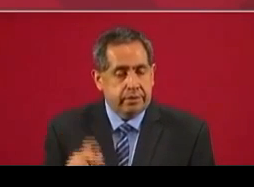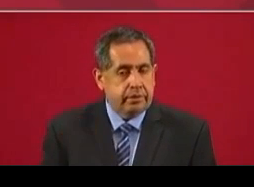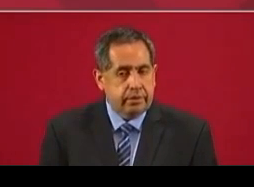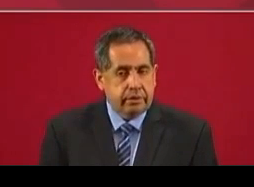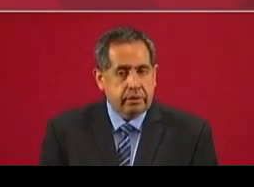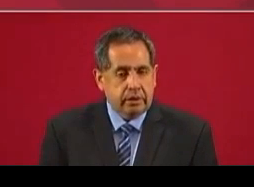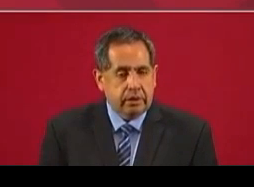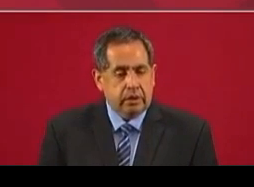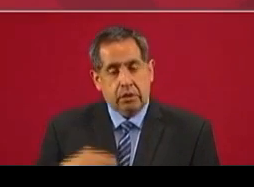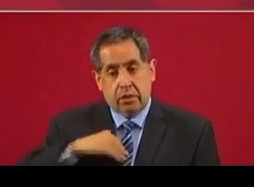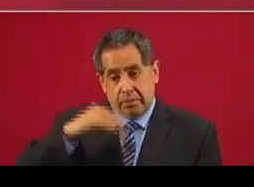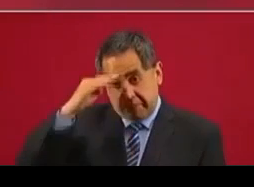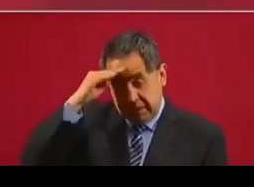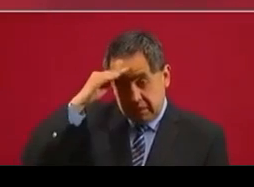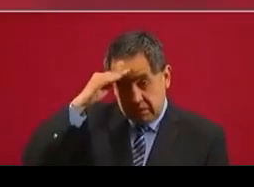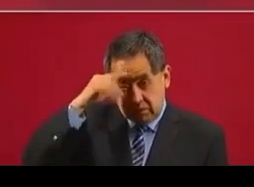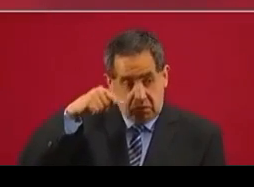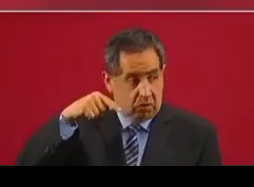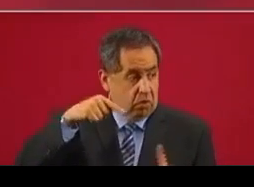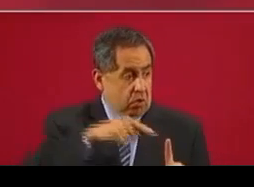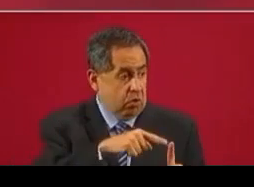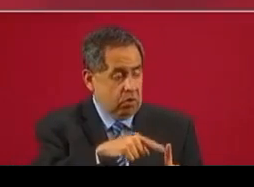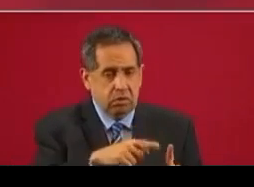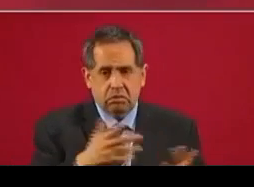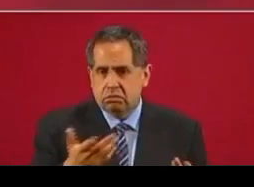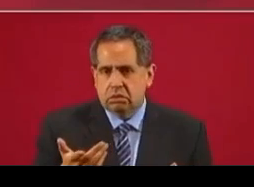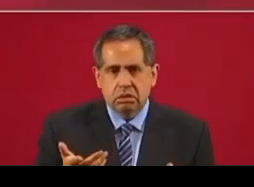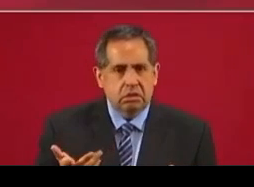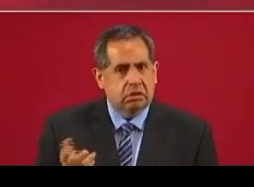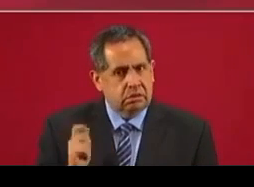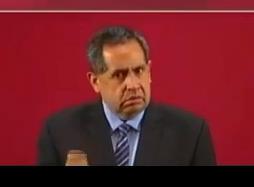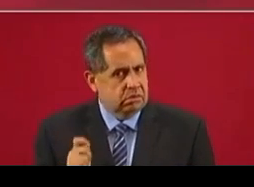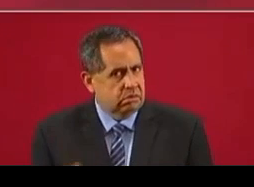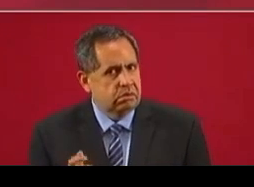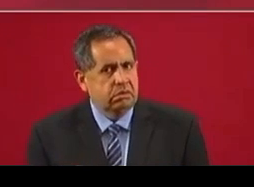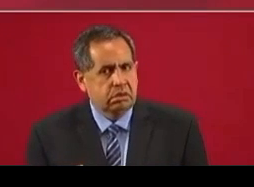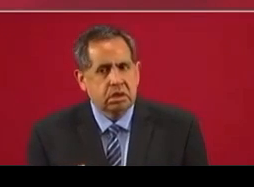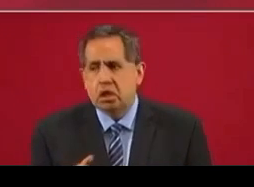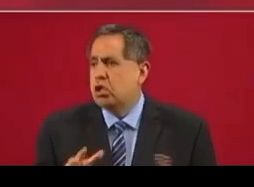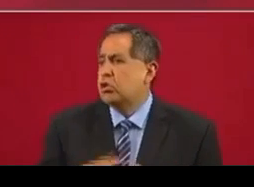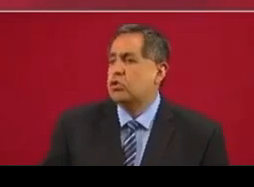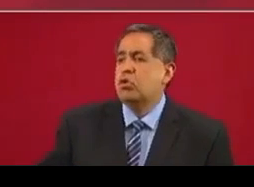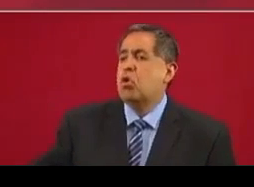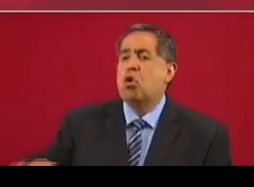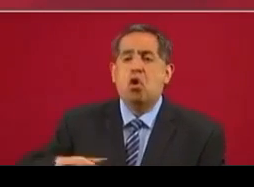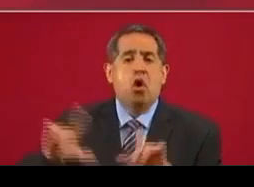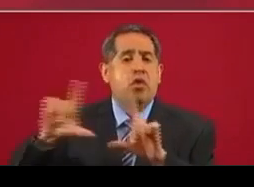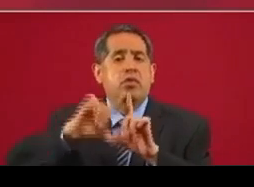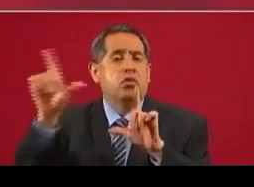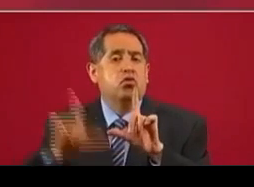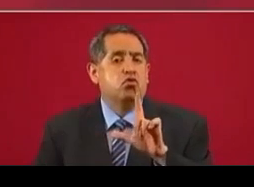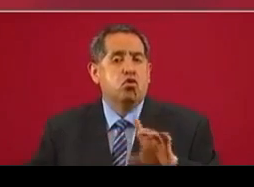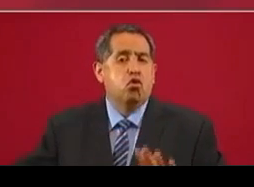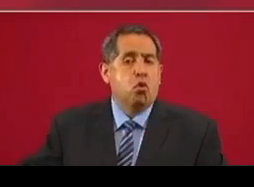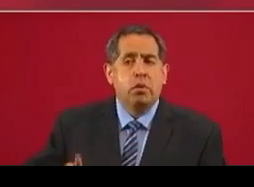considera que se trata de un asunto de interés público nacional